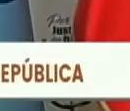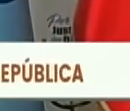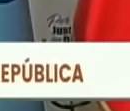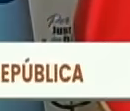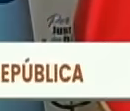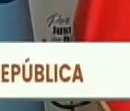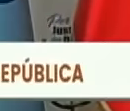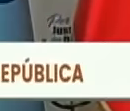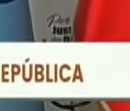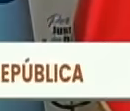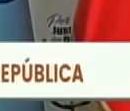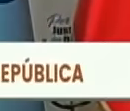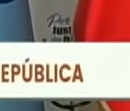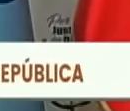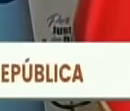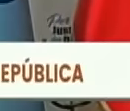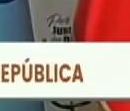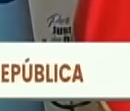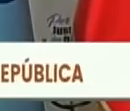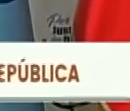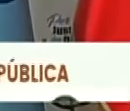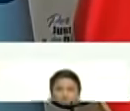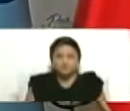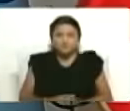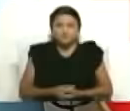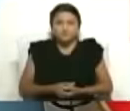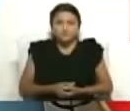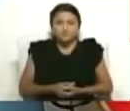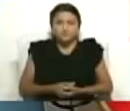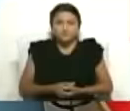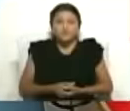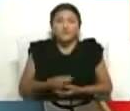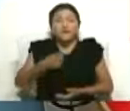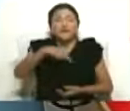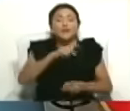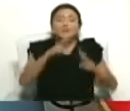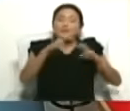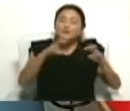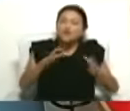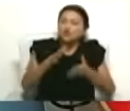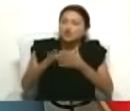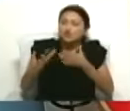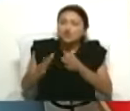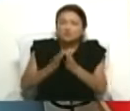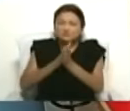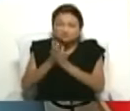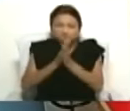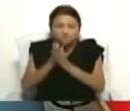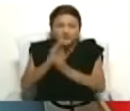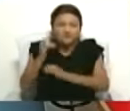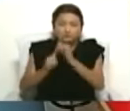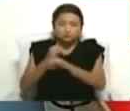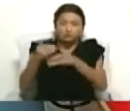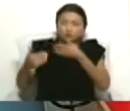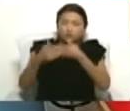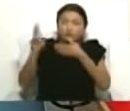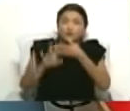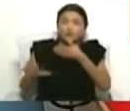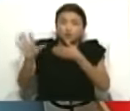marco de una investigación que teníamos abierta sobre la conspiración internacional contra